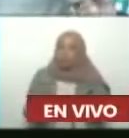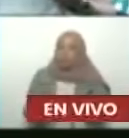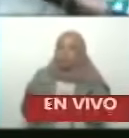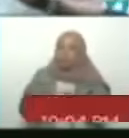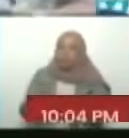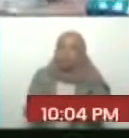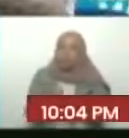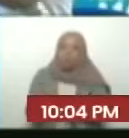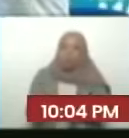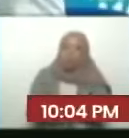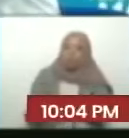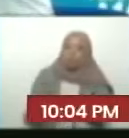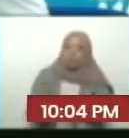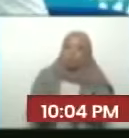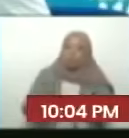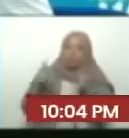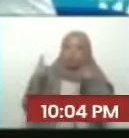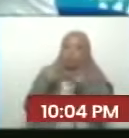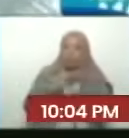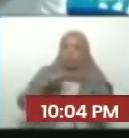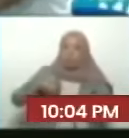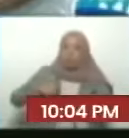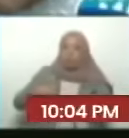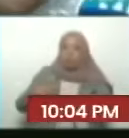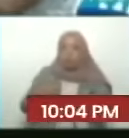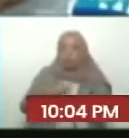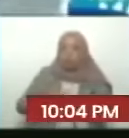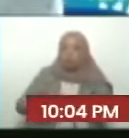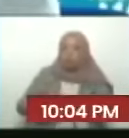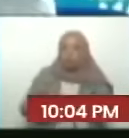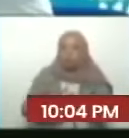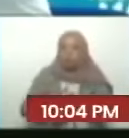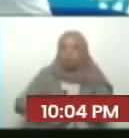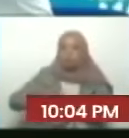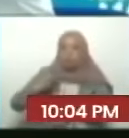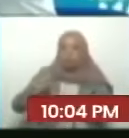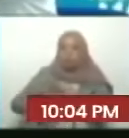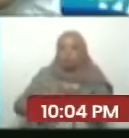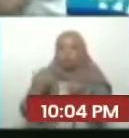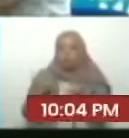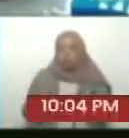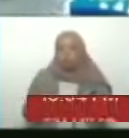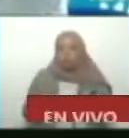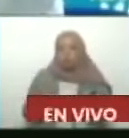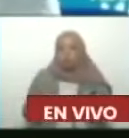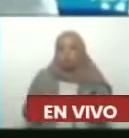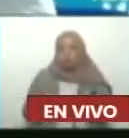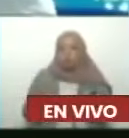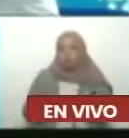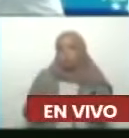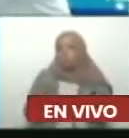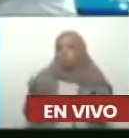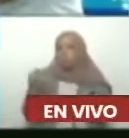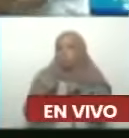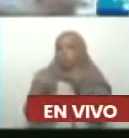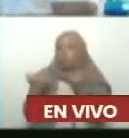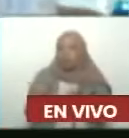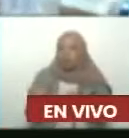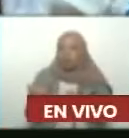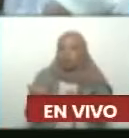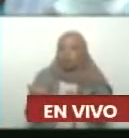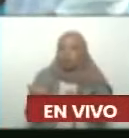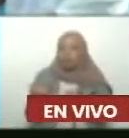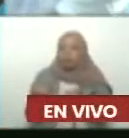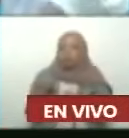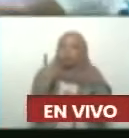gobernadora. Porque imagínense que nosotros, la gobernadora nos dijo, ¿qué podemos hacer? Luego vamos más hacia adelante